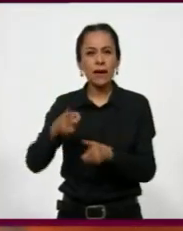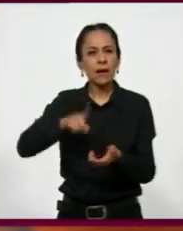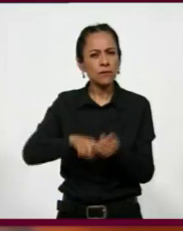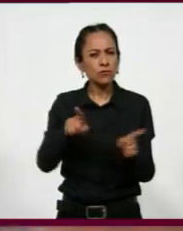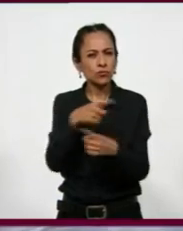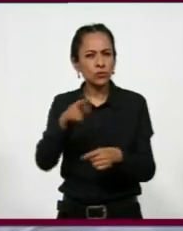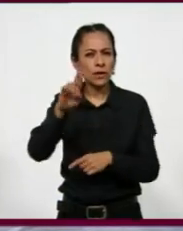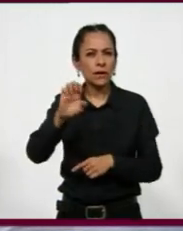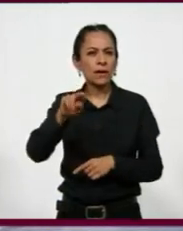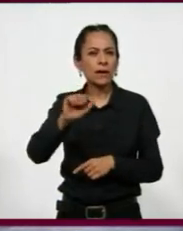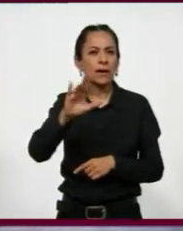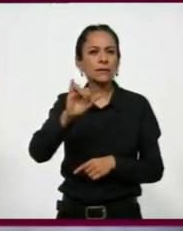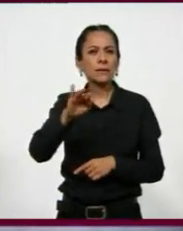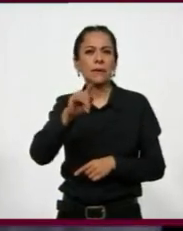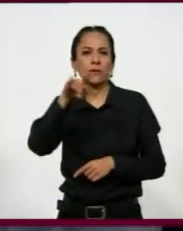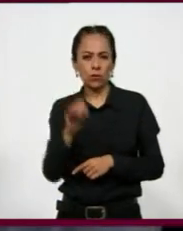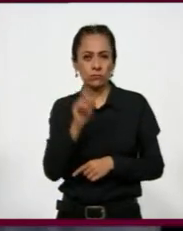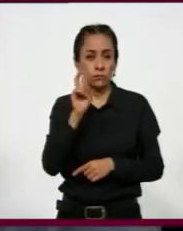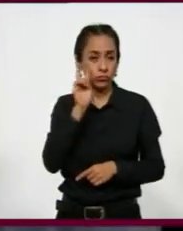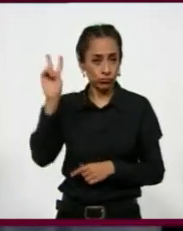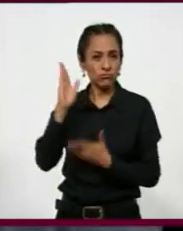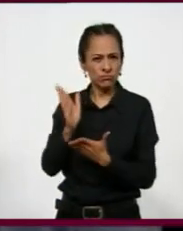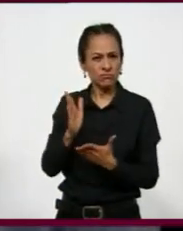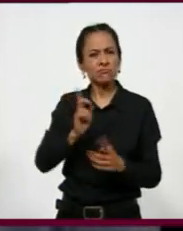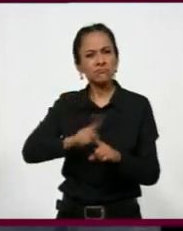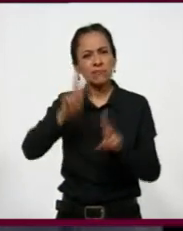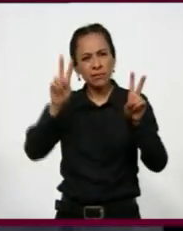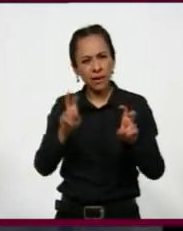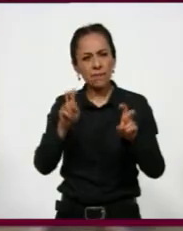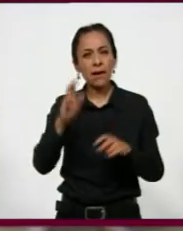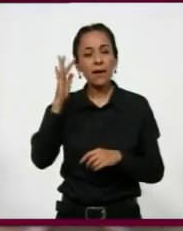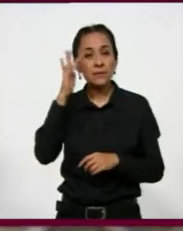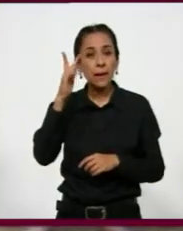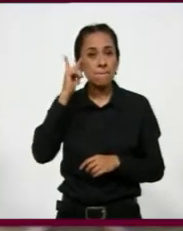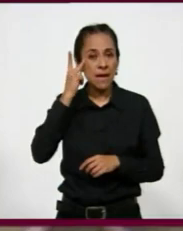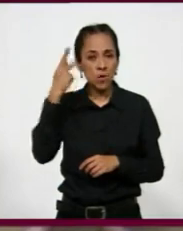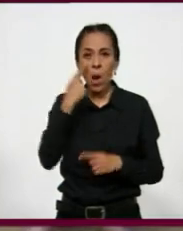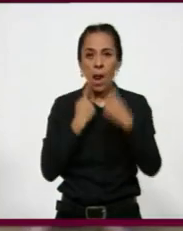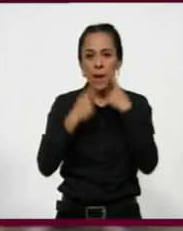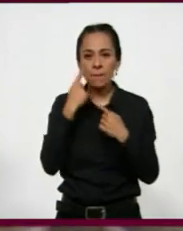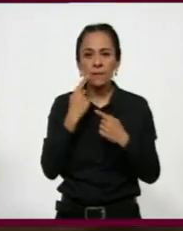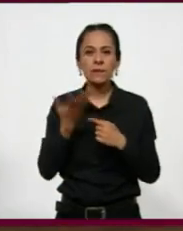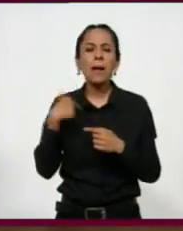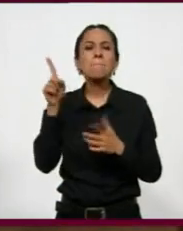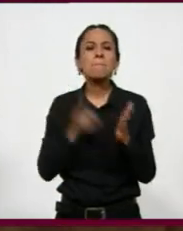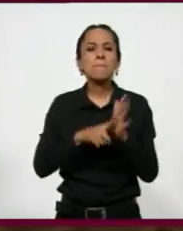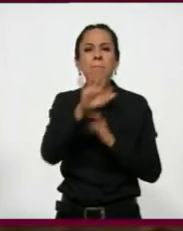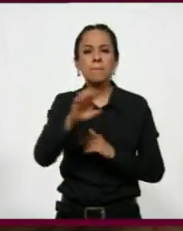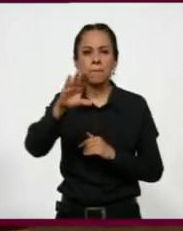Renacimiento, aquí presenta una obra cumbre de su repertorio, Lágrimas de San Pedro, compuesta en 1594.